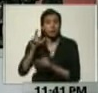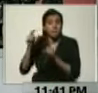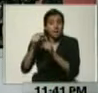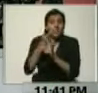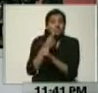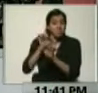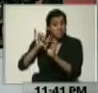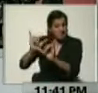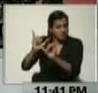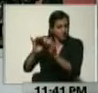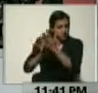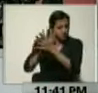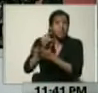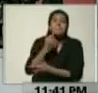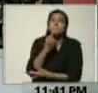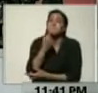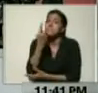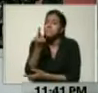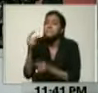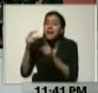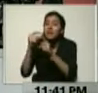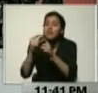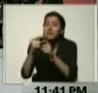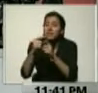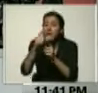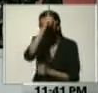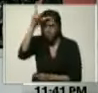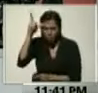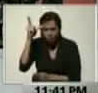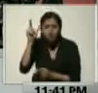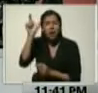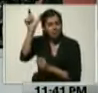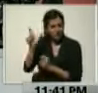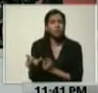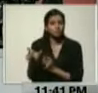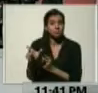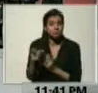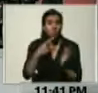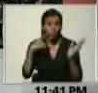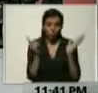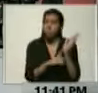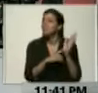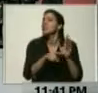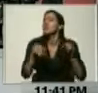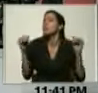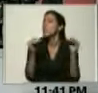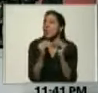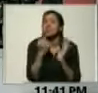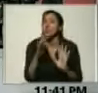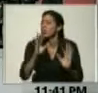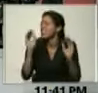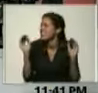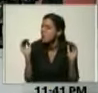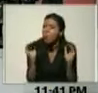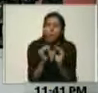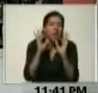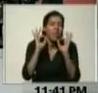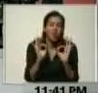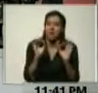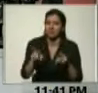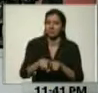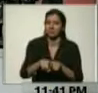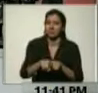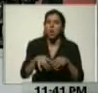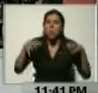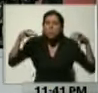Tiene usted toda la razón. En Leopoldo López usted tiene una persona que cumple con los requisitos que usted dijo ahí, tal cual, monstruo de Ramo